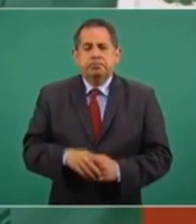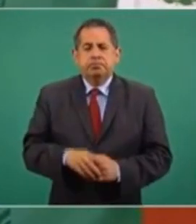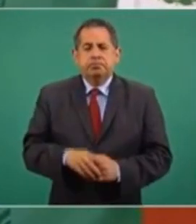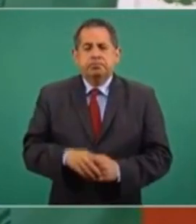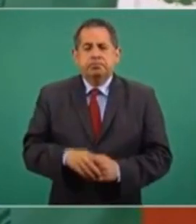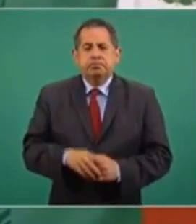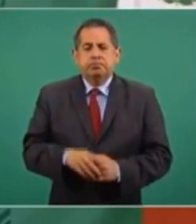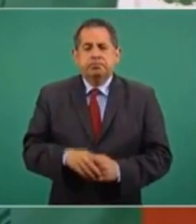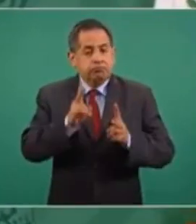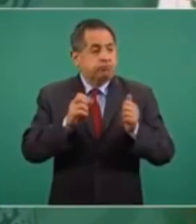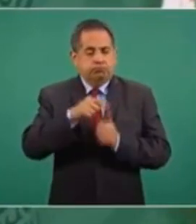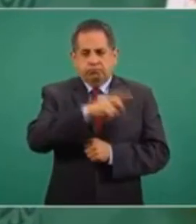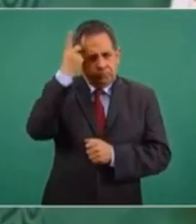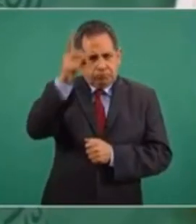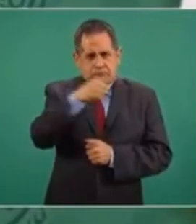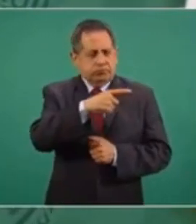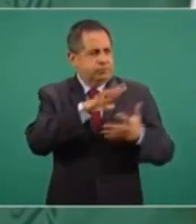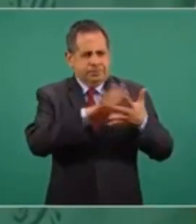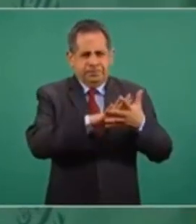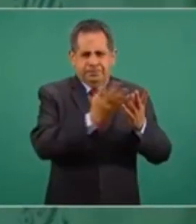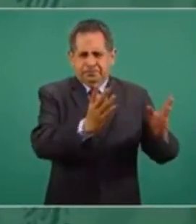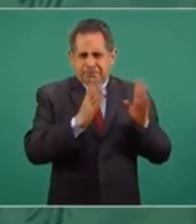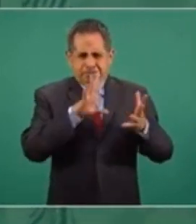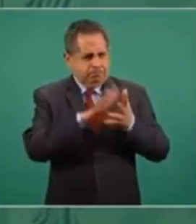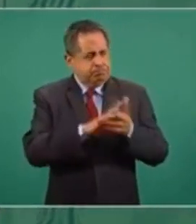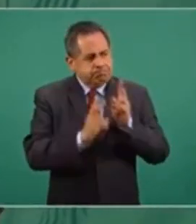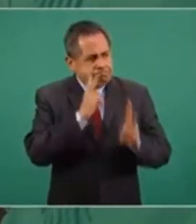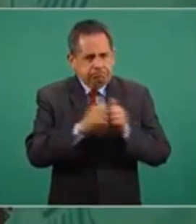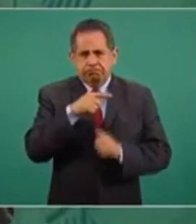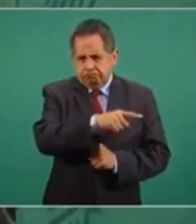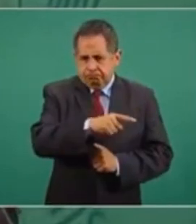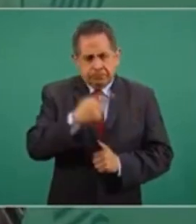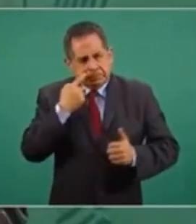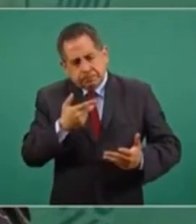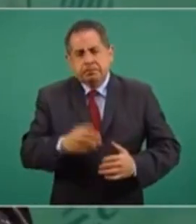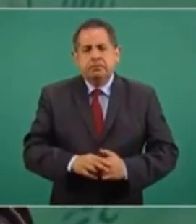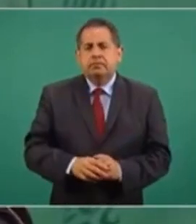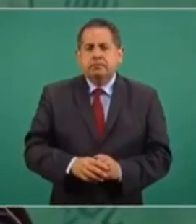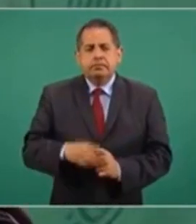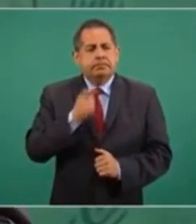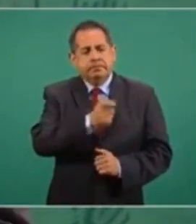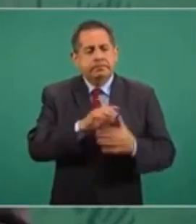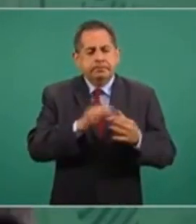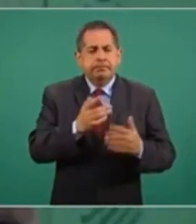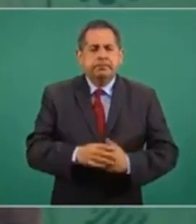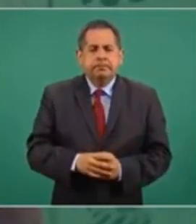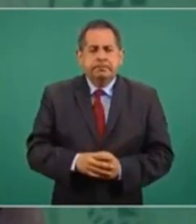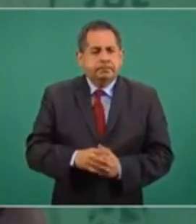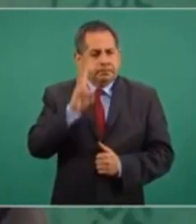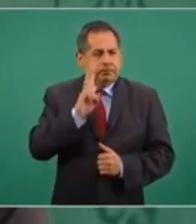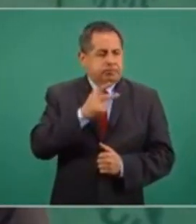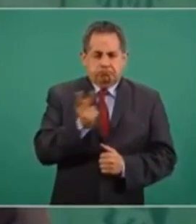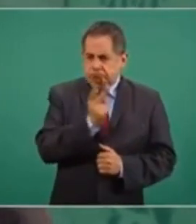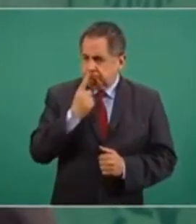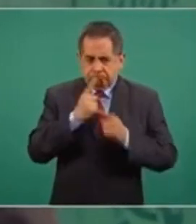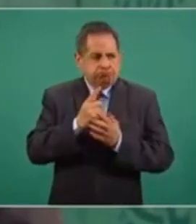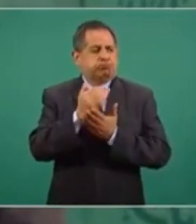con los proveedores de estos servicios para que se llegue a un